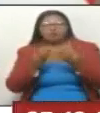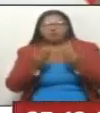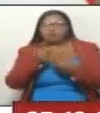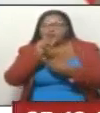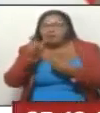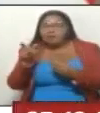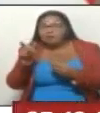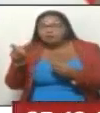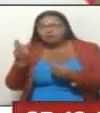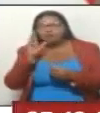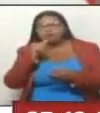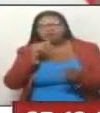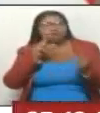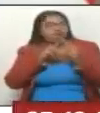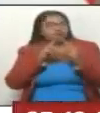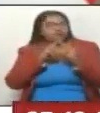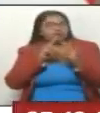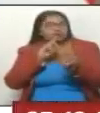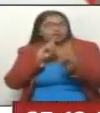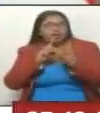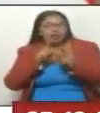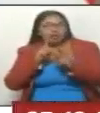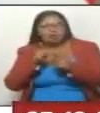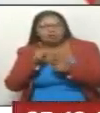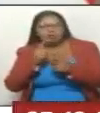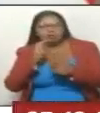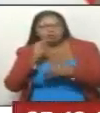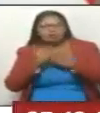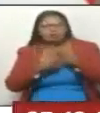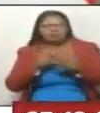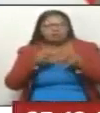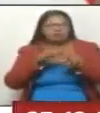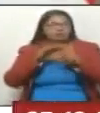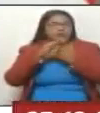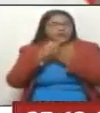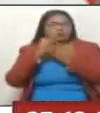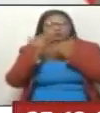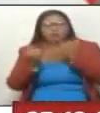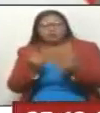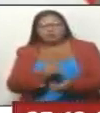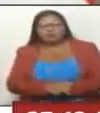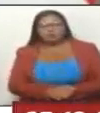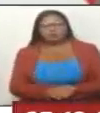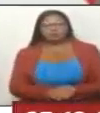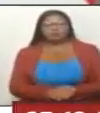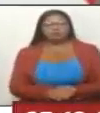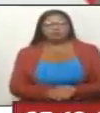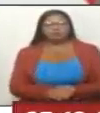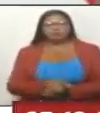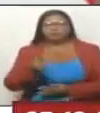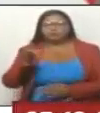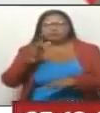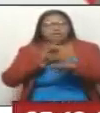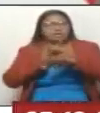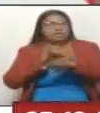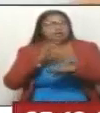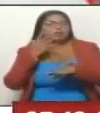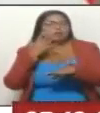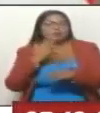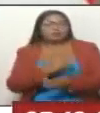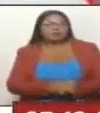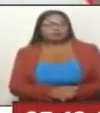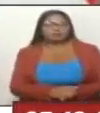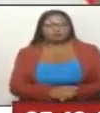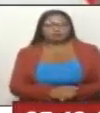conoce algunos sucesos, algunas situaciones que han sido delicadas, como por ejemplo